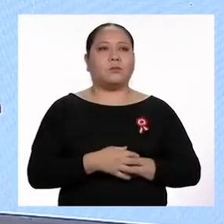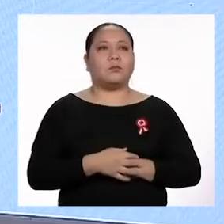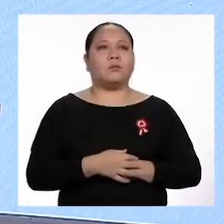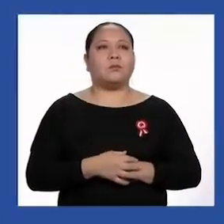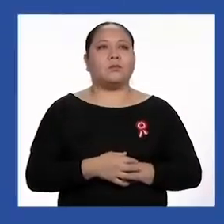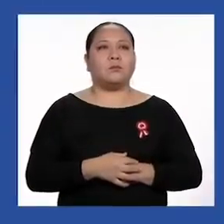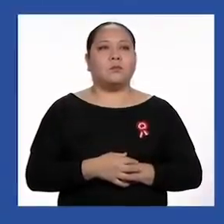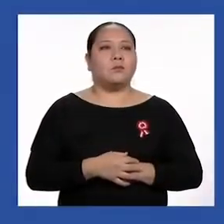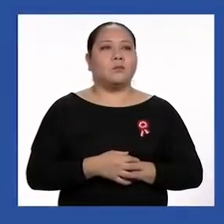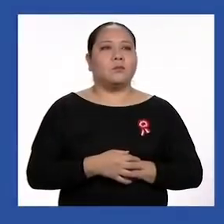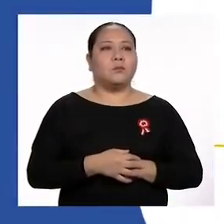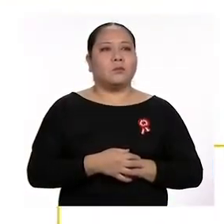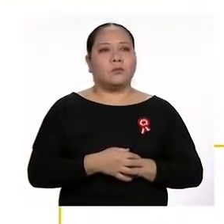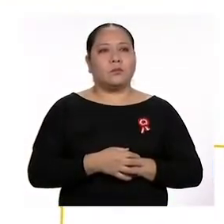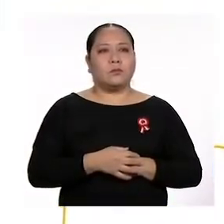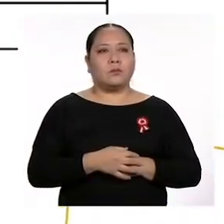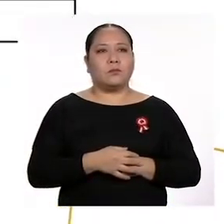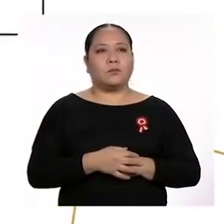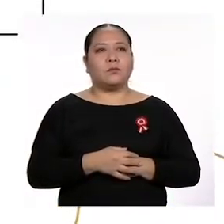manera.